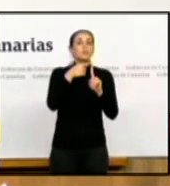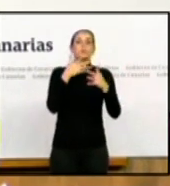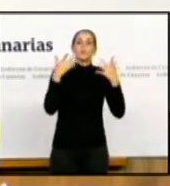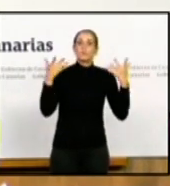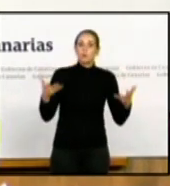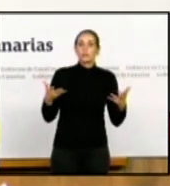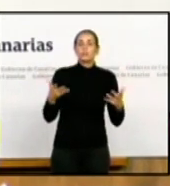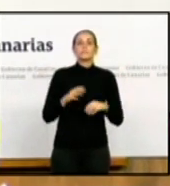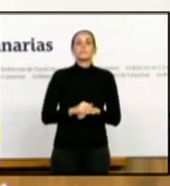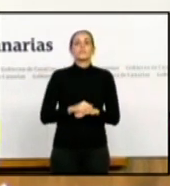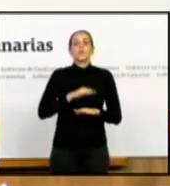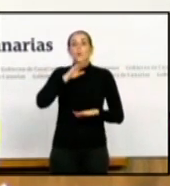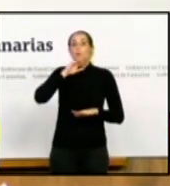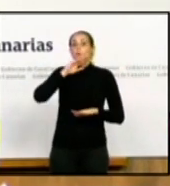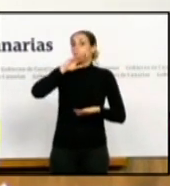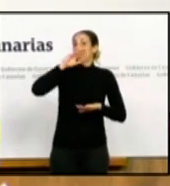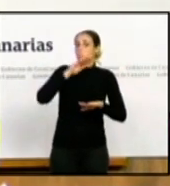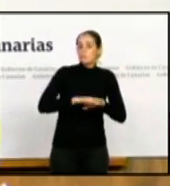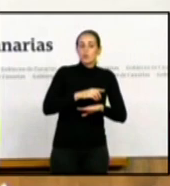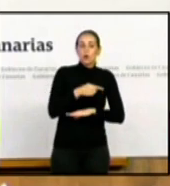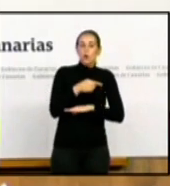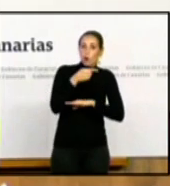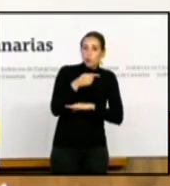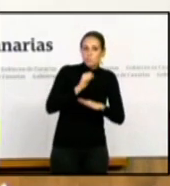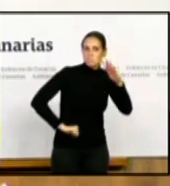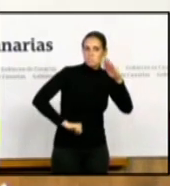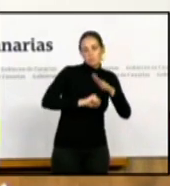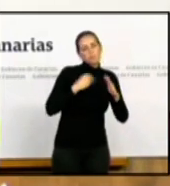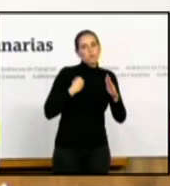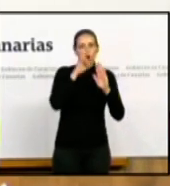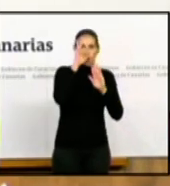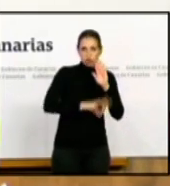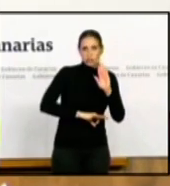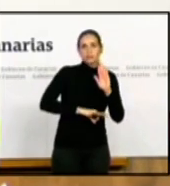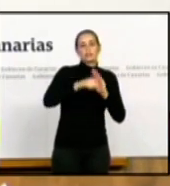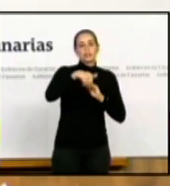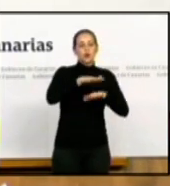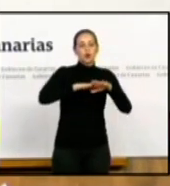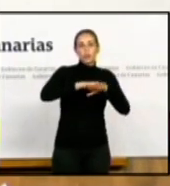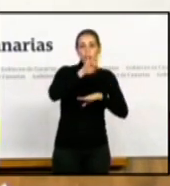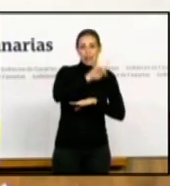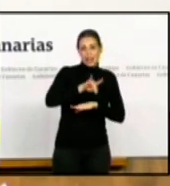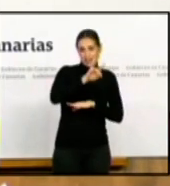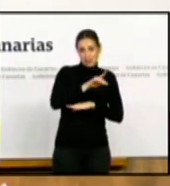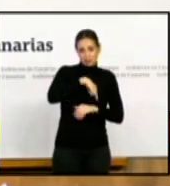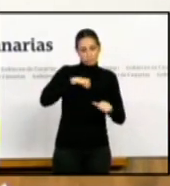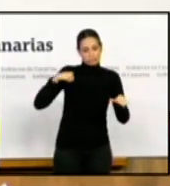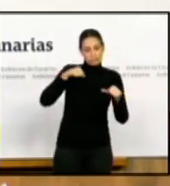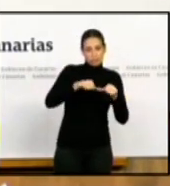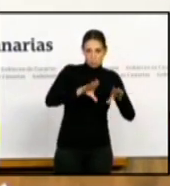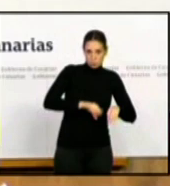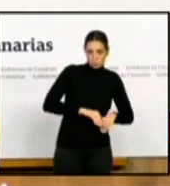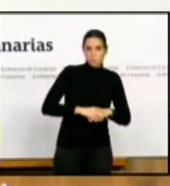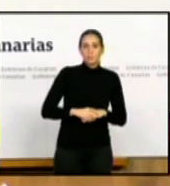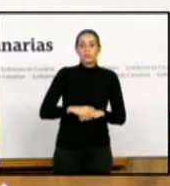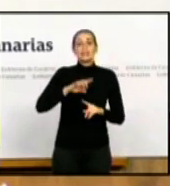cumplimiento de las órdenes y de los que se ha aprobado por parte del Gobierno de Canarias y que se apliquen el máximo de las